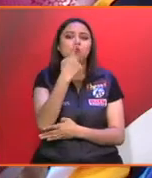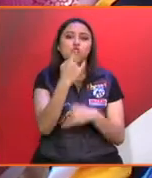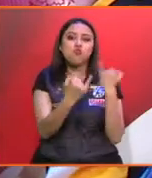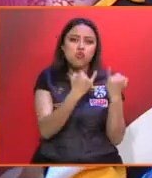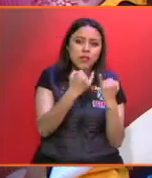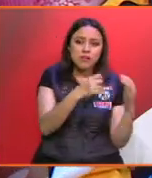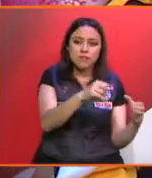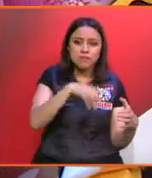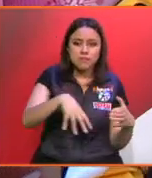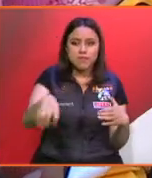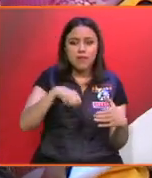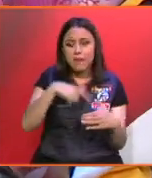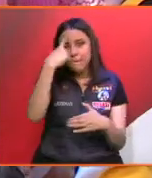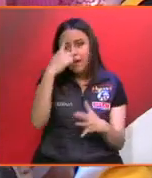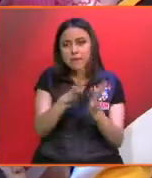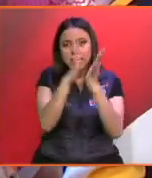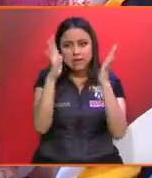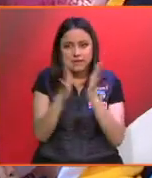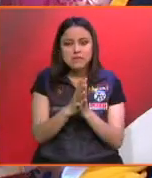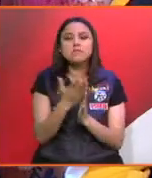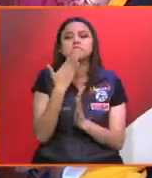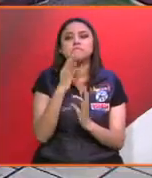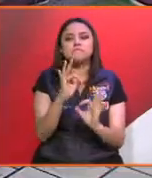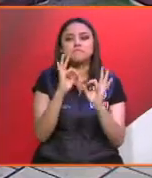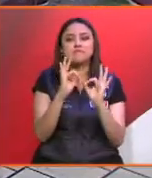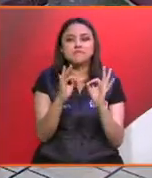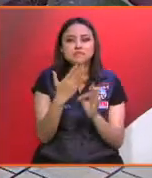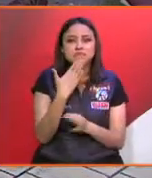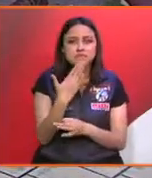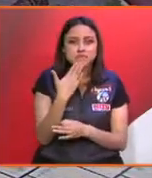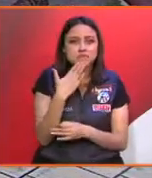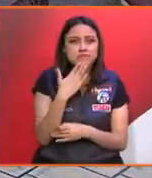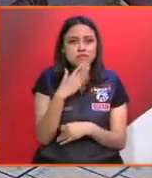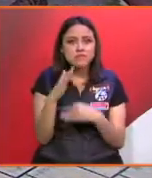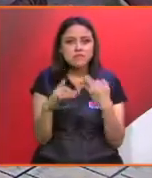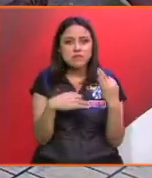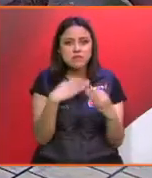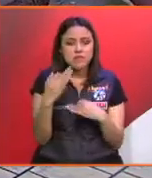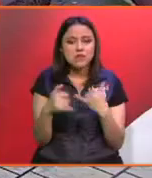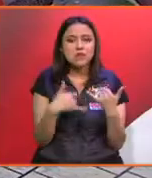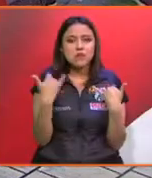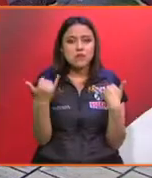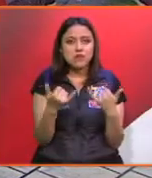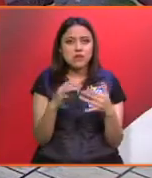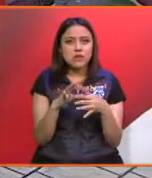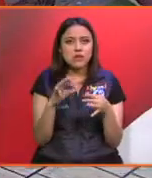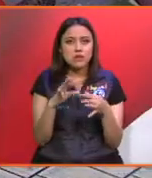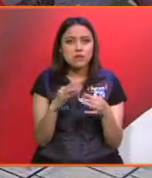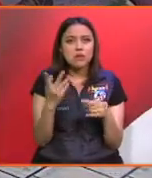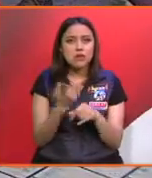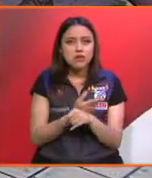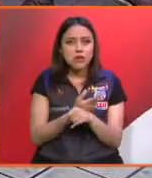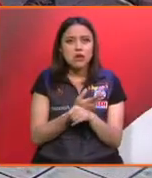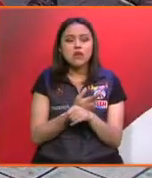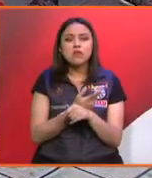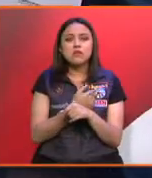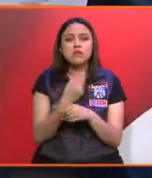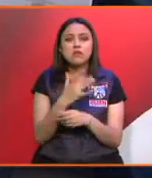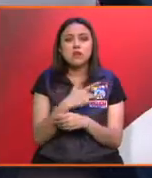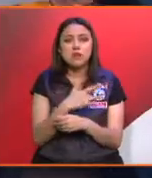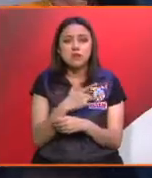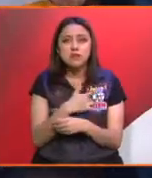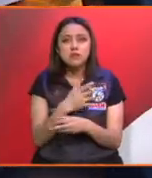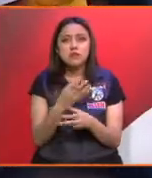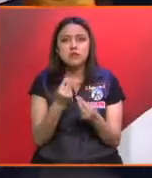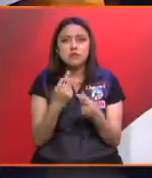para participar. Perfecto, pues obviamente esto es una muestra simbólica de todos los juguetes que traen. Agradecerles inmensamente por todo el cariño que aportan a